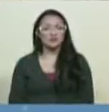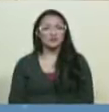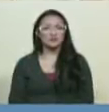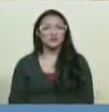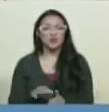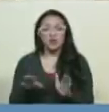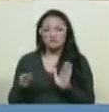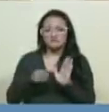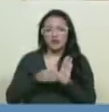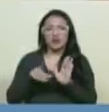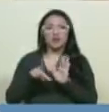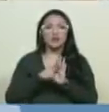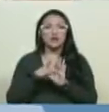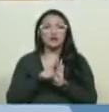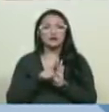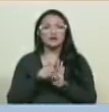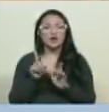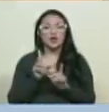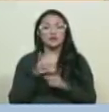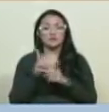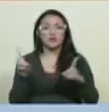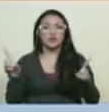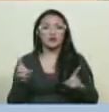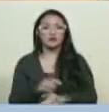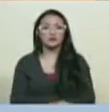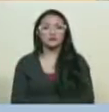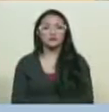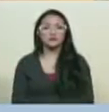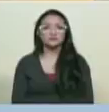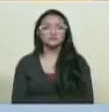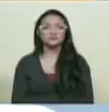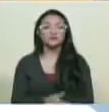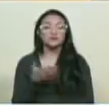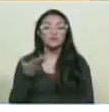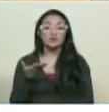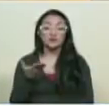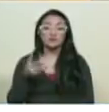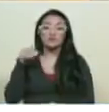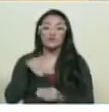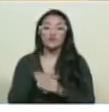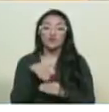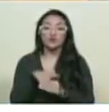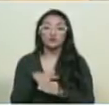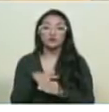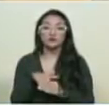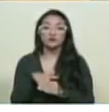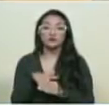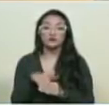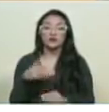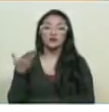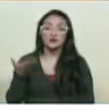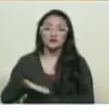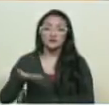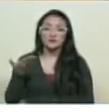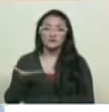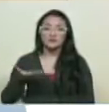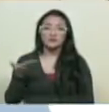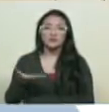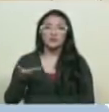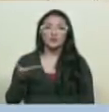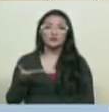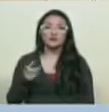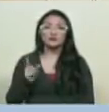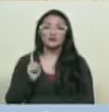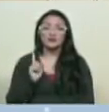de la ley, como un Estado no democrático. Por eso es importante votar, por eso es importante que se